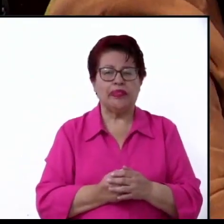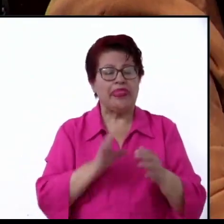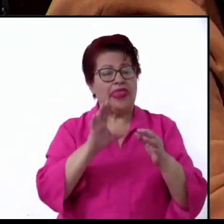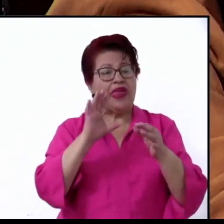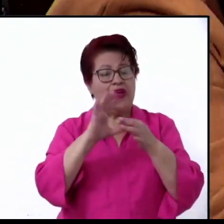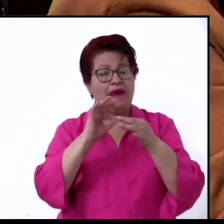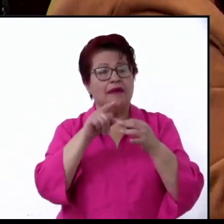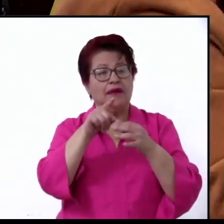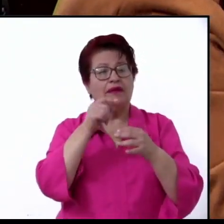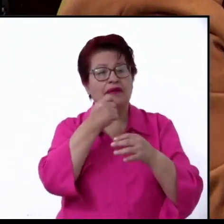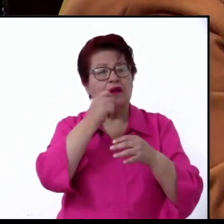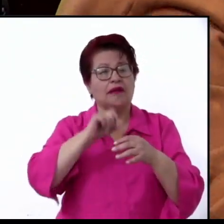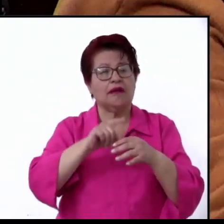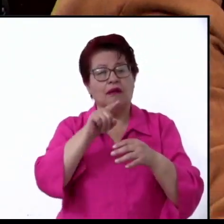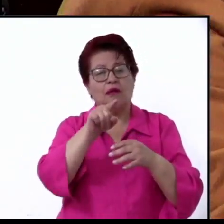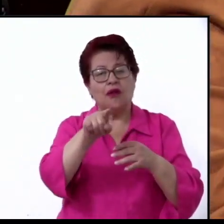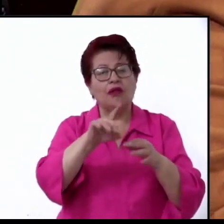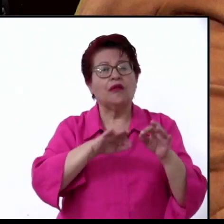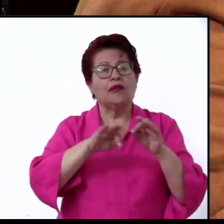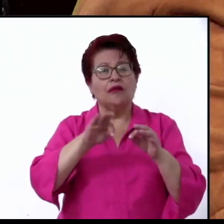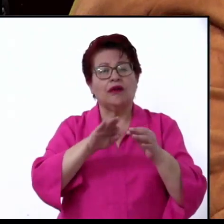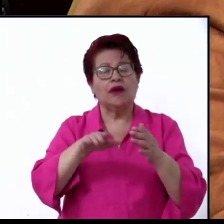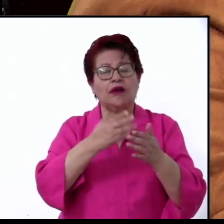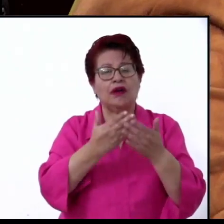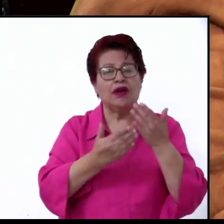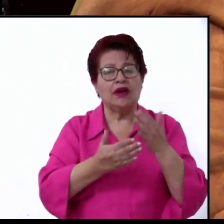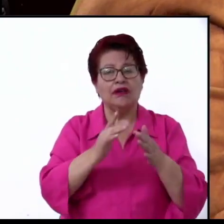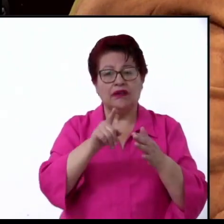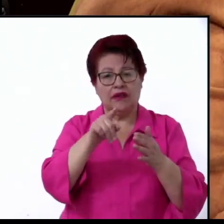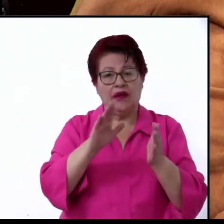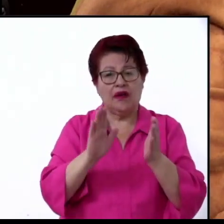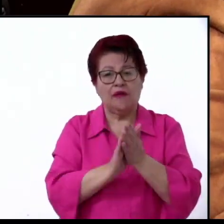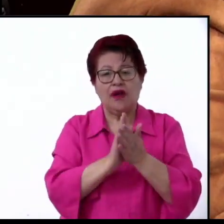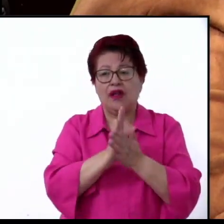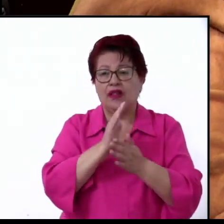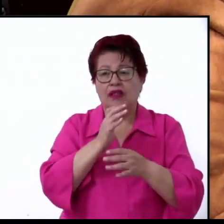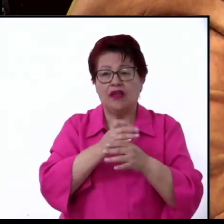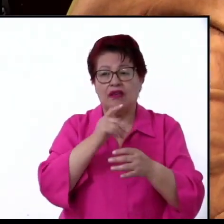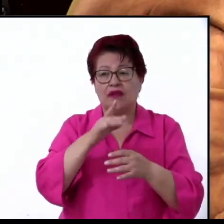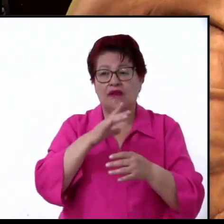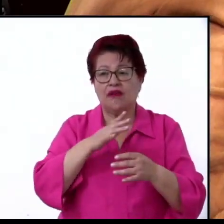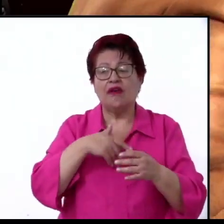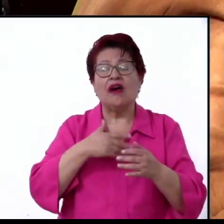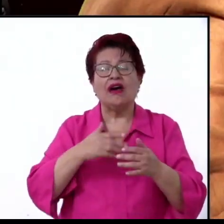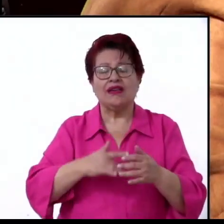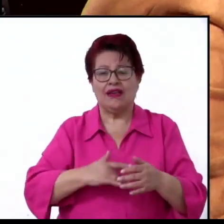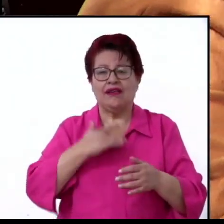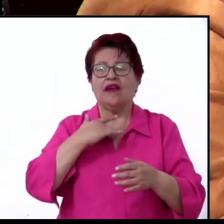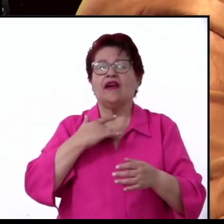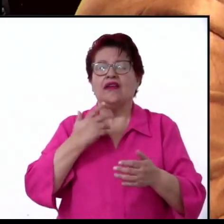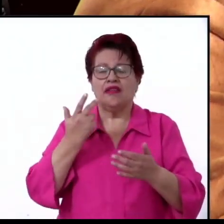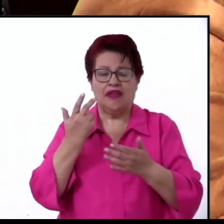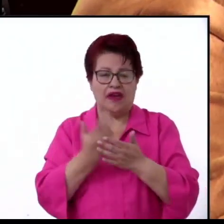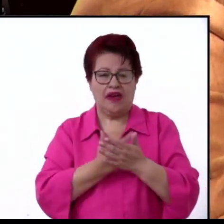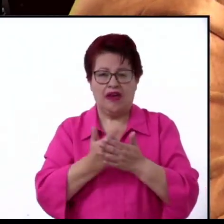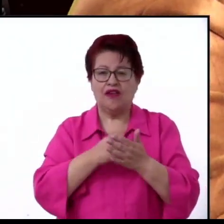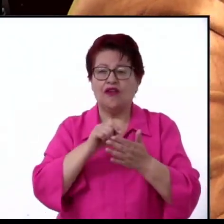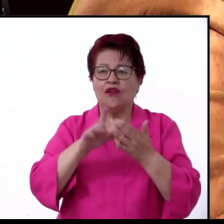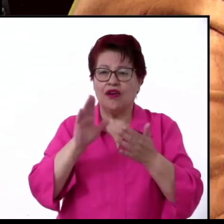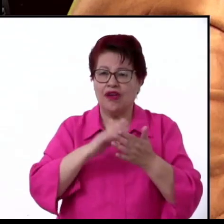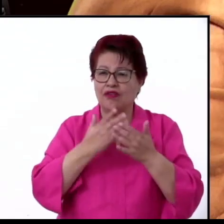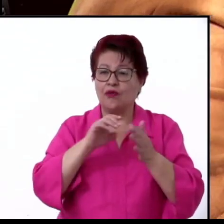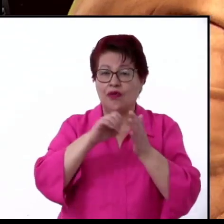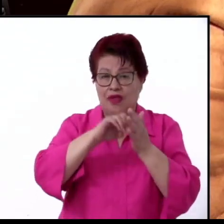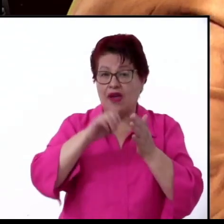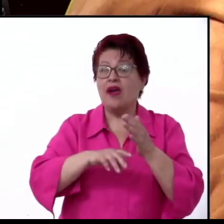Señalarle, secretario, que cuando se trabaja sin tintes partidistas, se sienten los resultados y usted es uno de los ejemplos